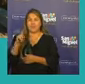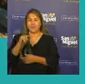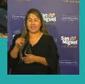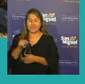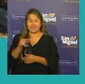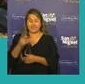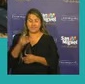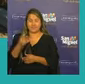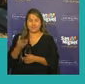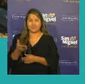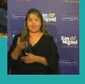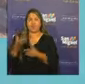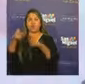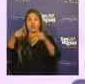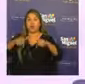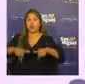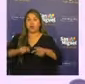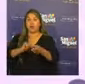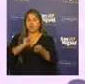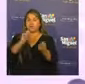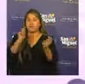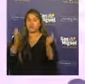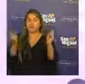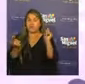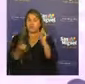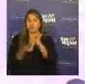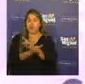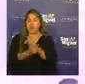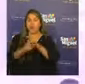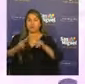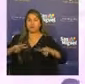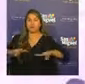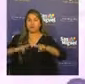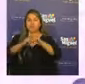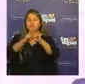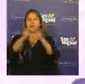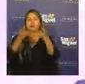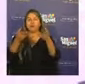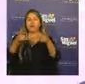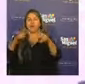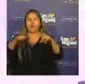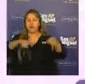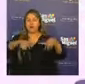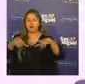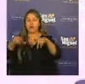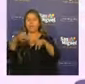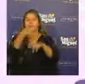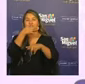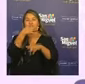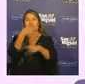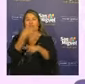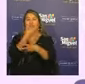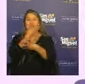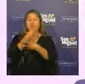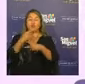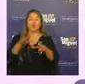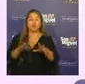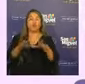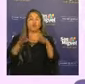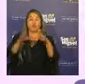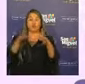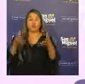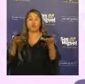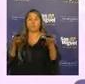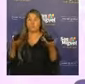se está remodelando para poder generar un espacio verde mucho más bonito y mucho más amigable que nos permita